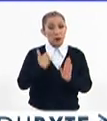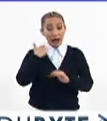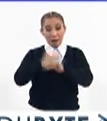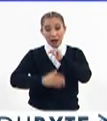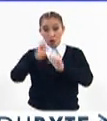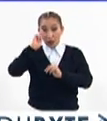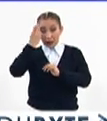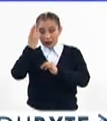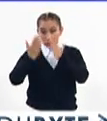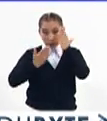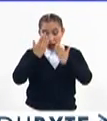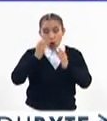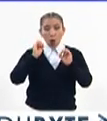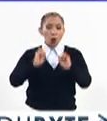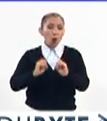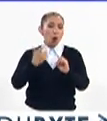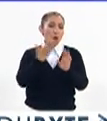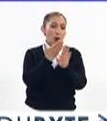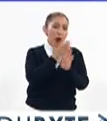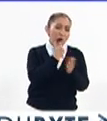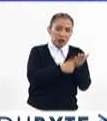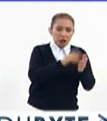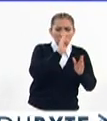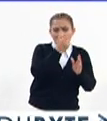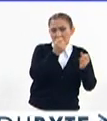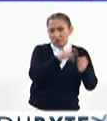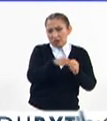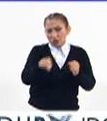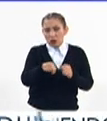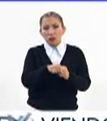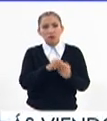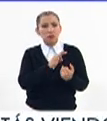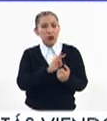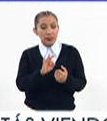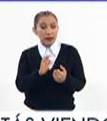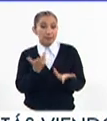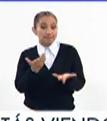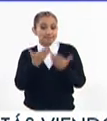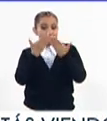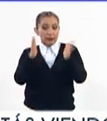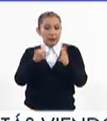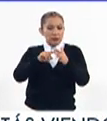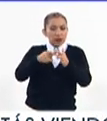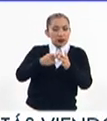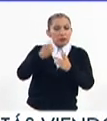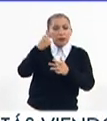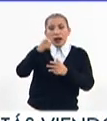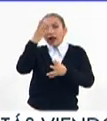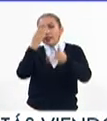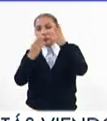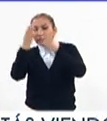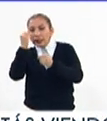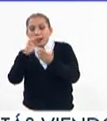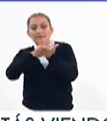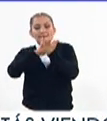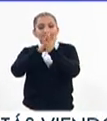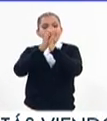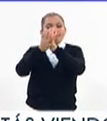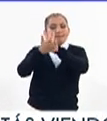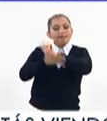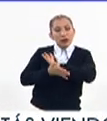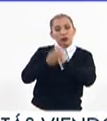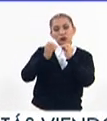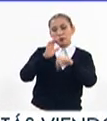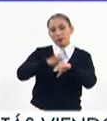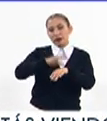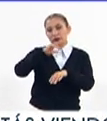de la universidad o estando en la universidad, pues puede ser una gran puerta para aprendizaje y evolucionar